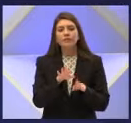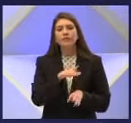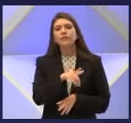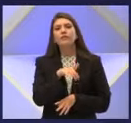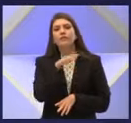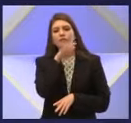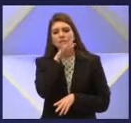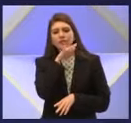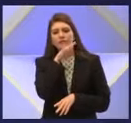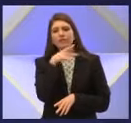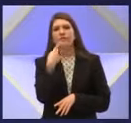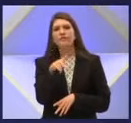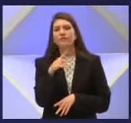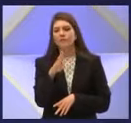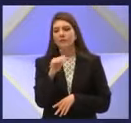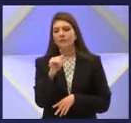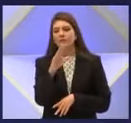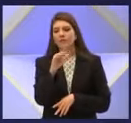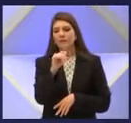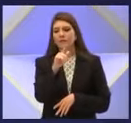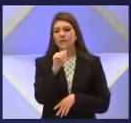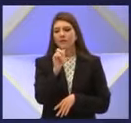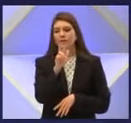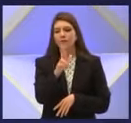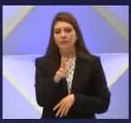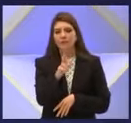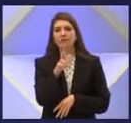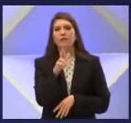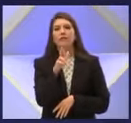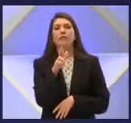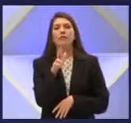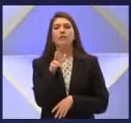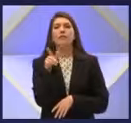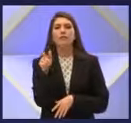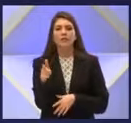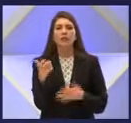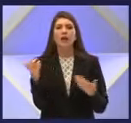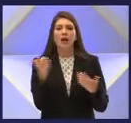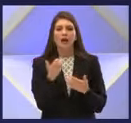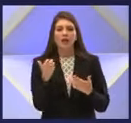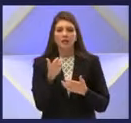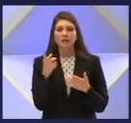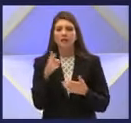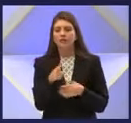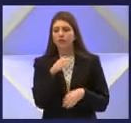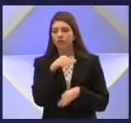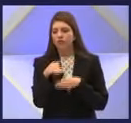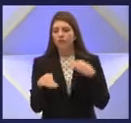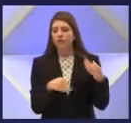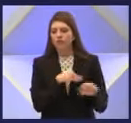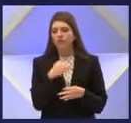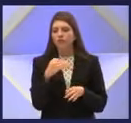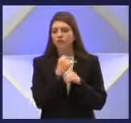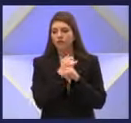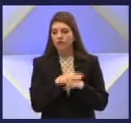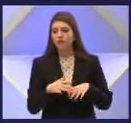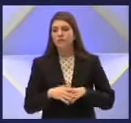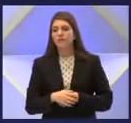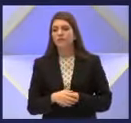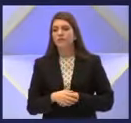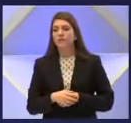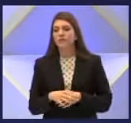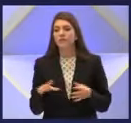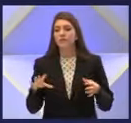bacalar que de por si ella solita requirió todo esto el sistema con telecom estamos re